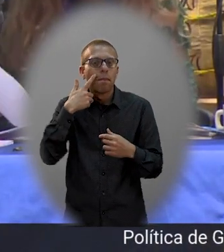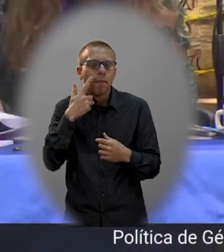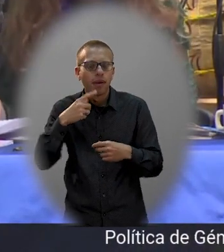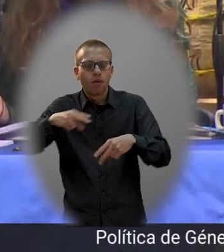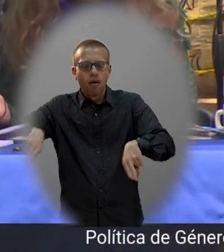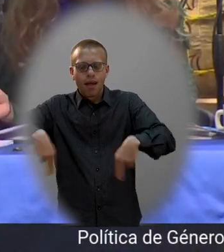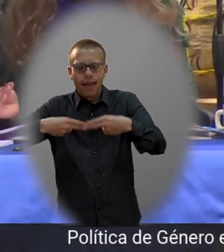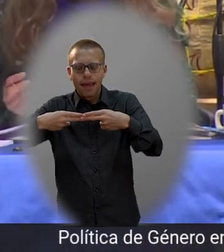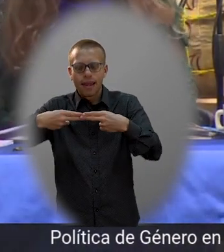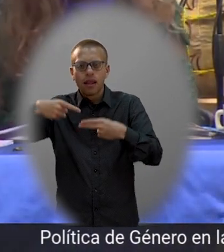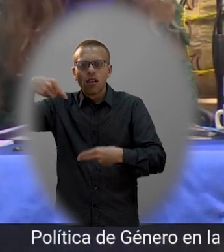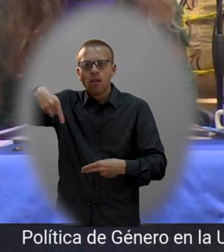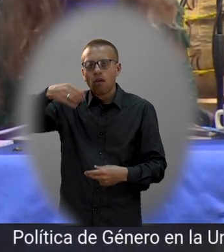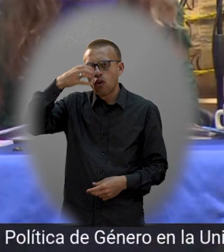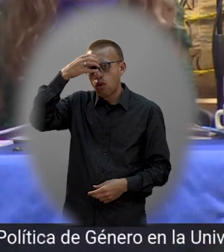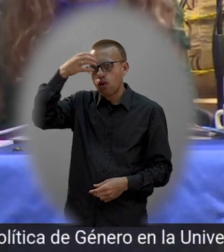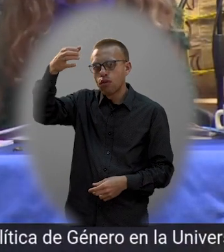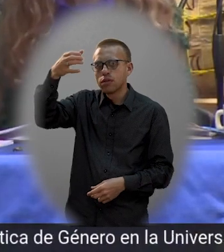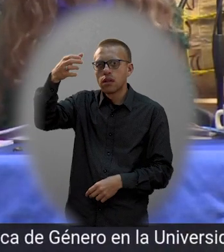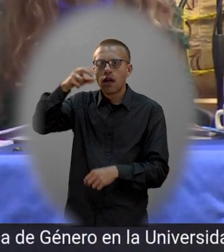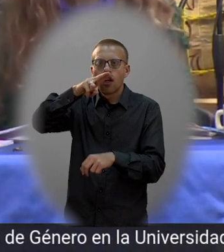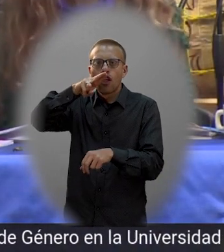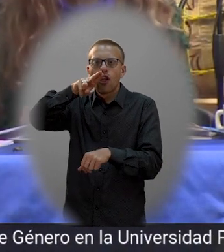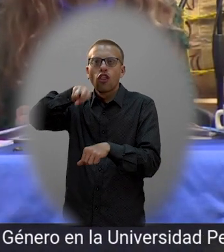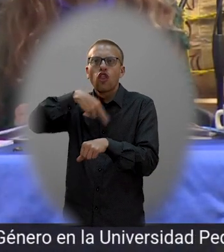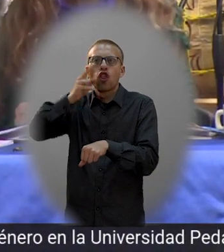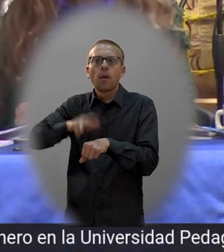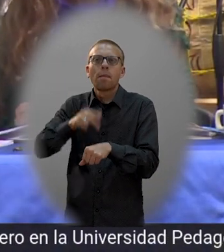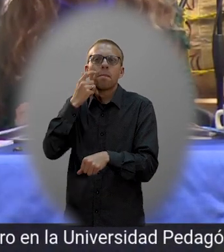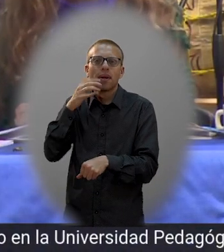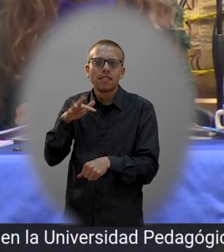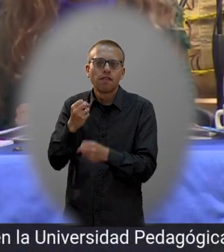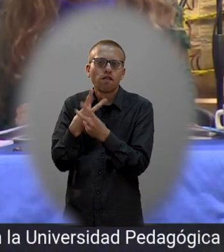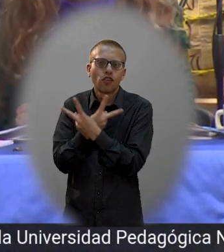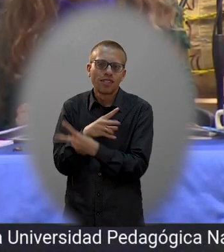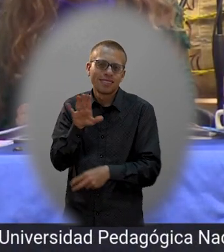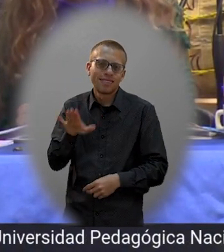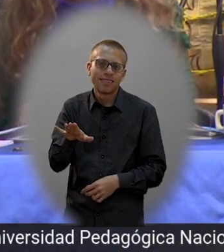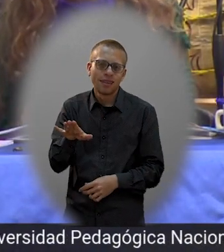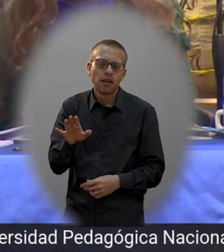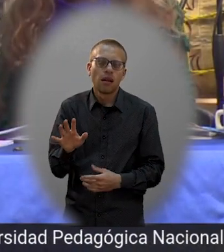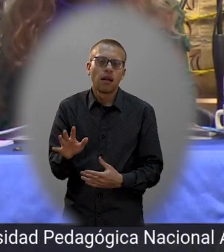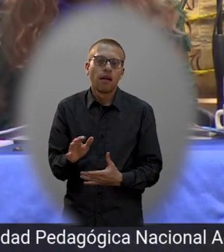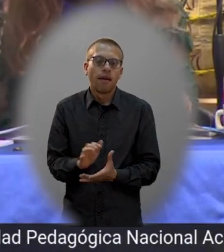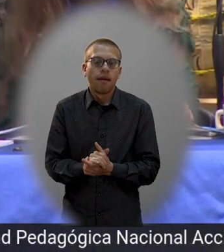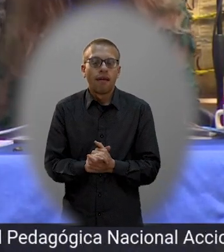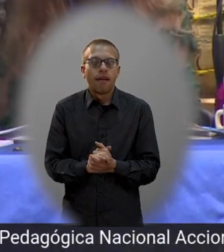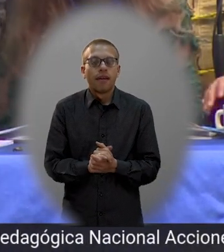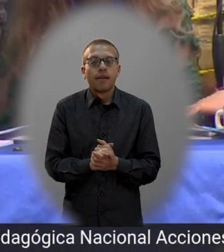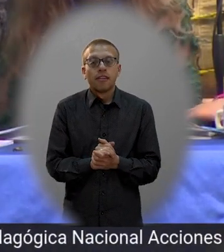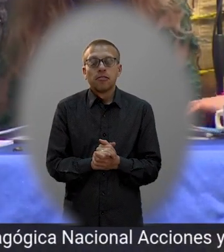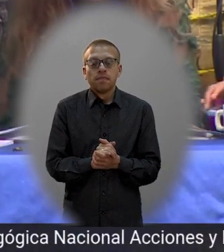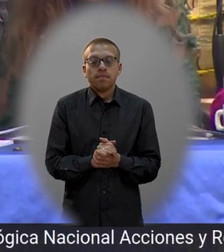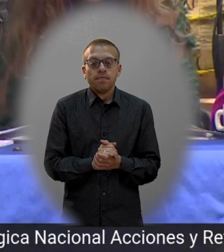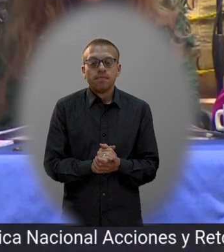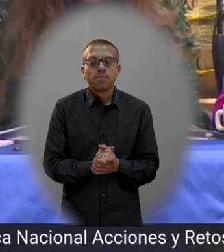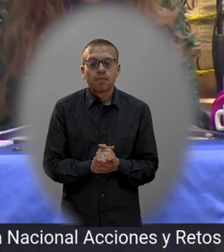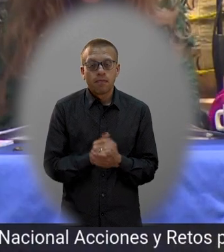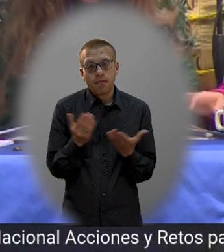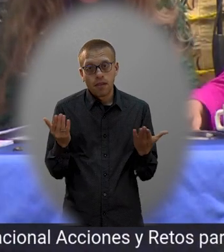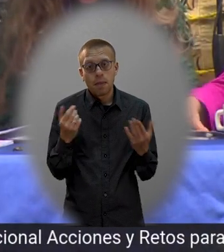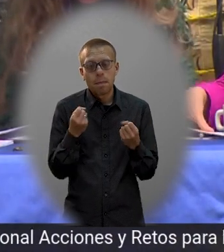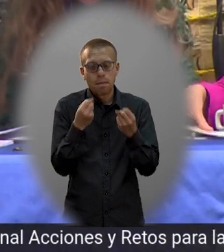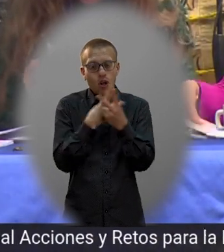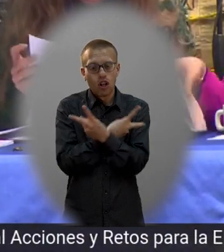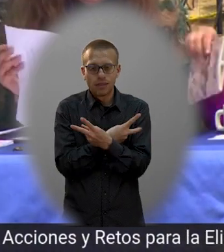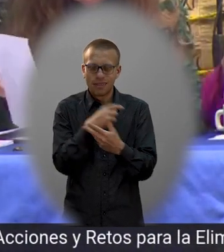un concepto que es normalizador y es violento en sí mismo. Esto para entender que si hay unas